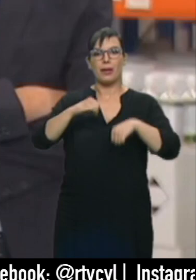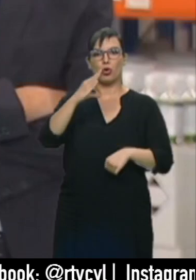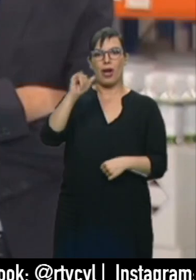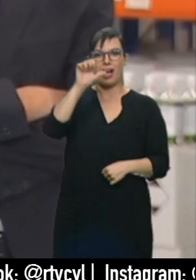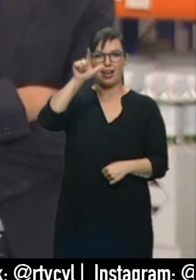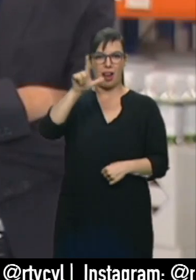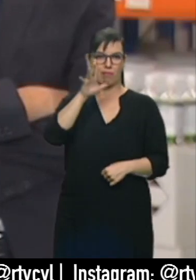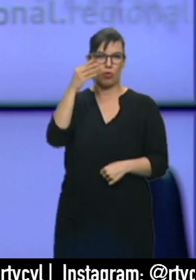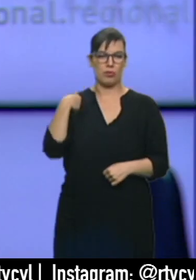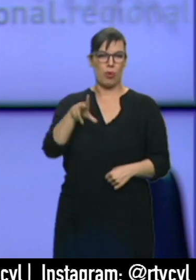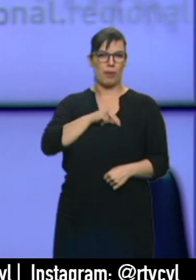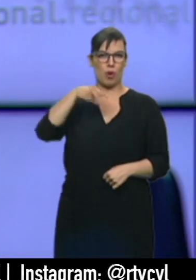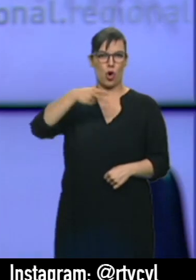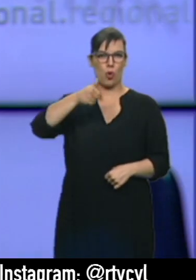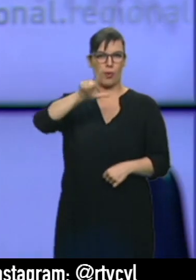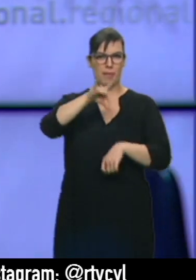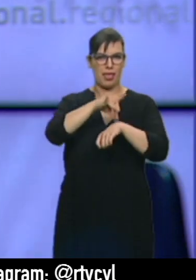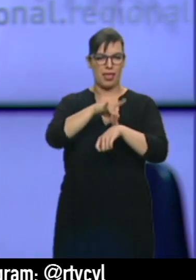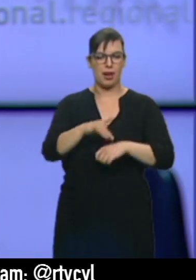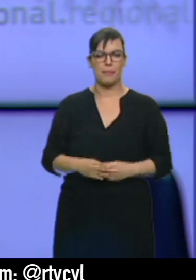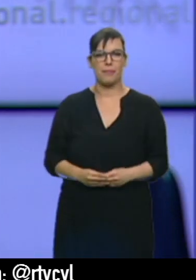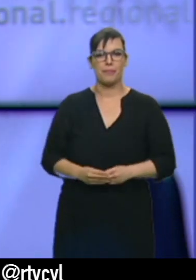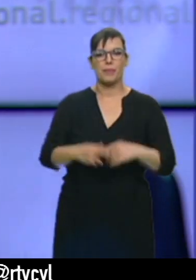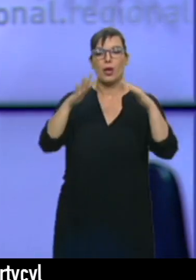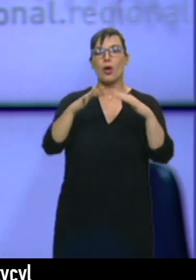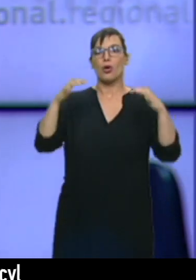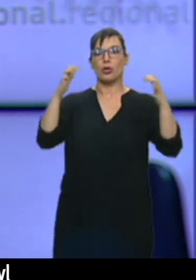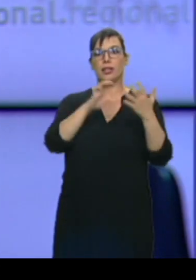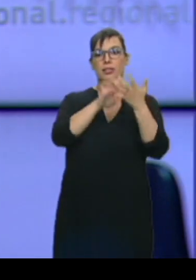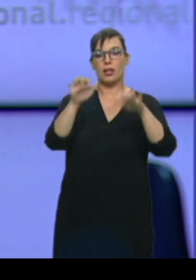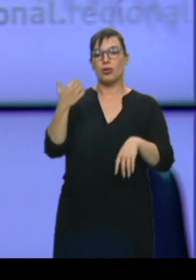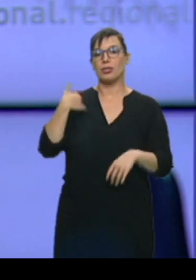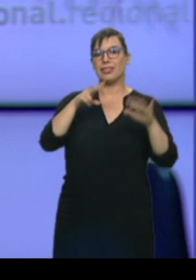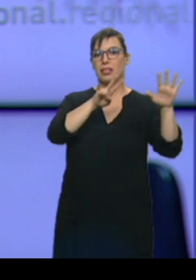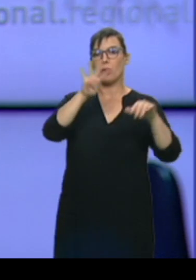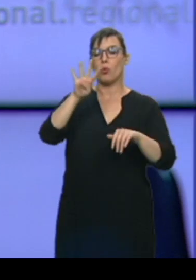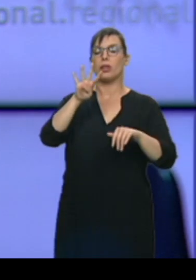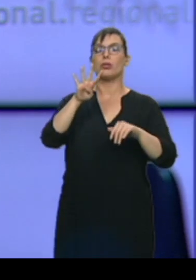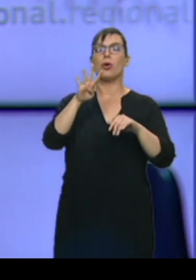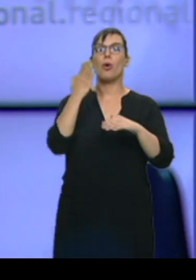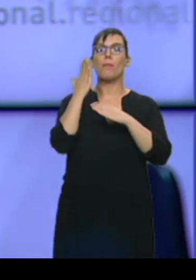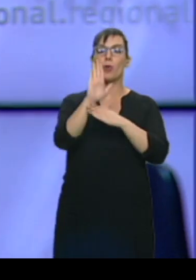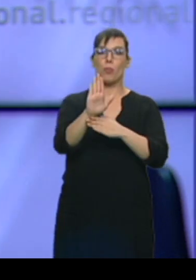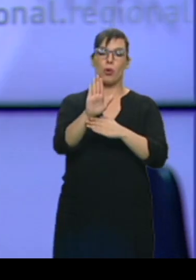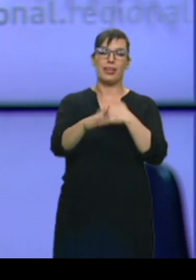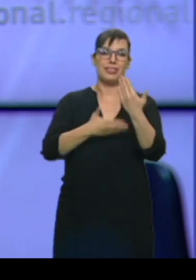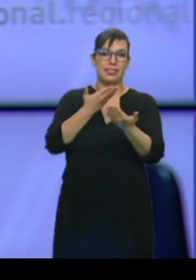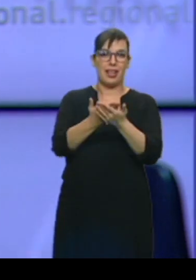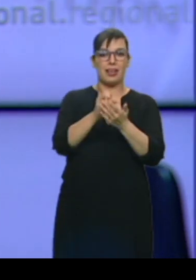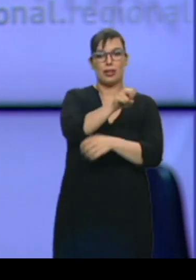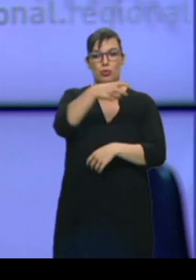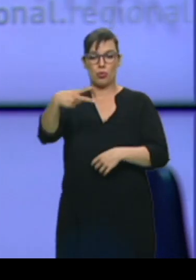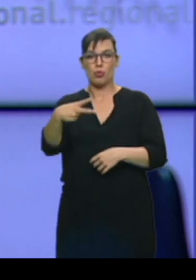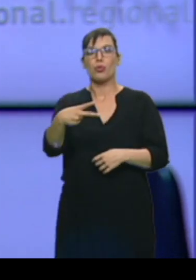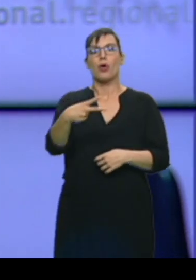de Medicina. Y en las Cortes de Castilla y León, con la aprobación de 74 propuestas de resolución, ha concluido el debate